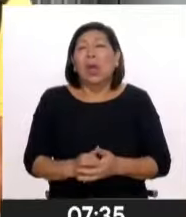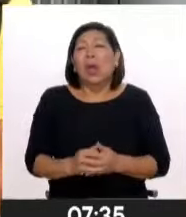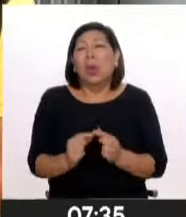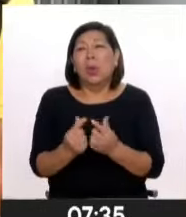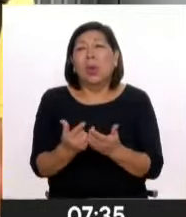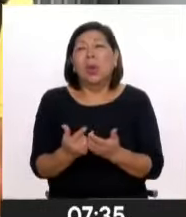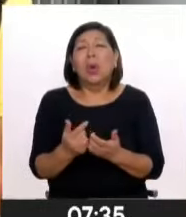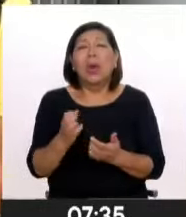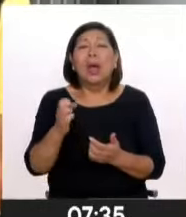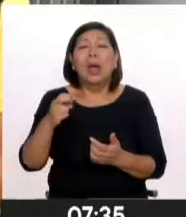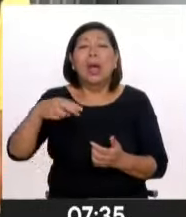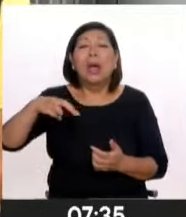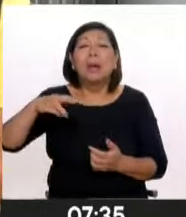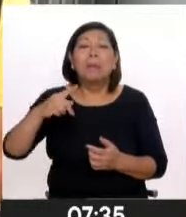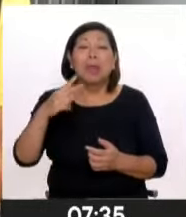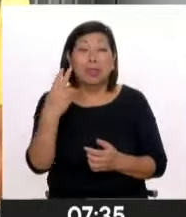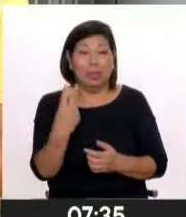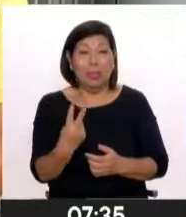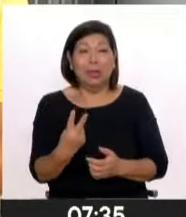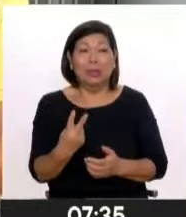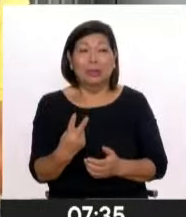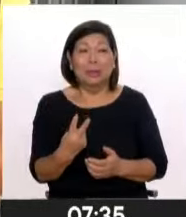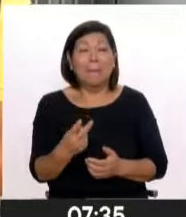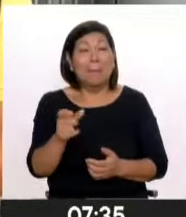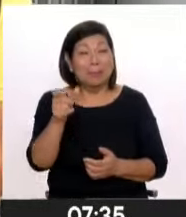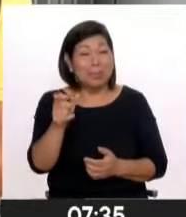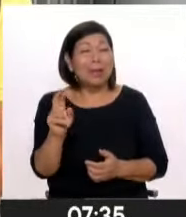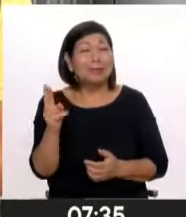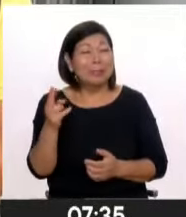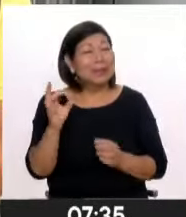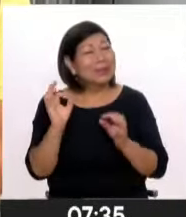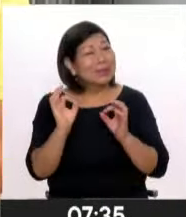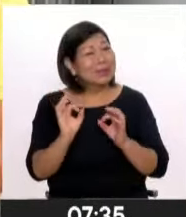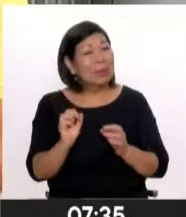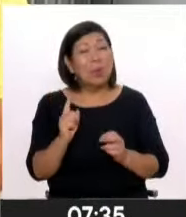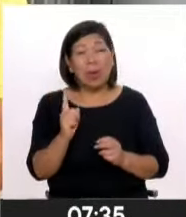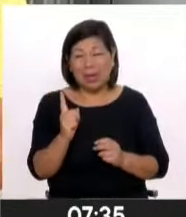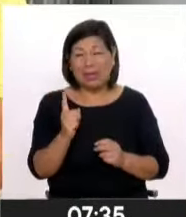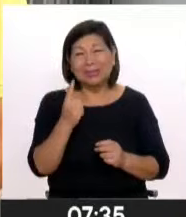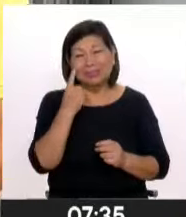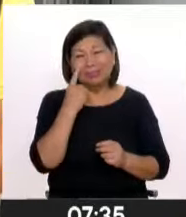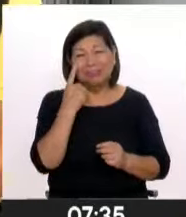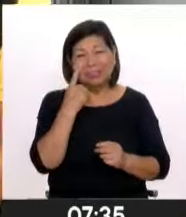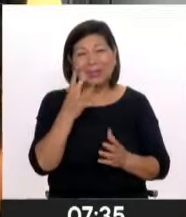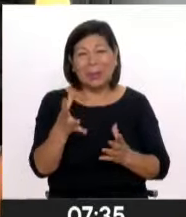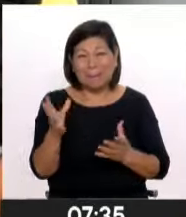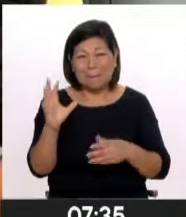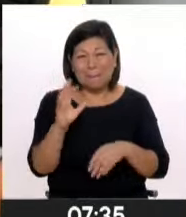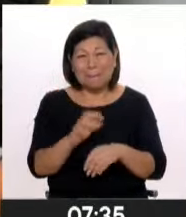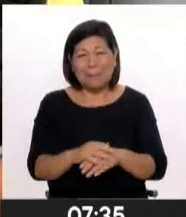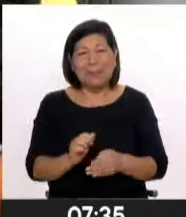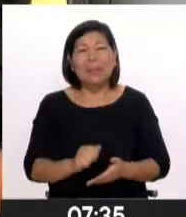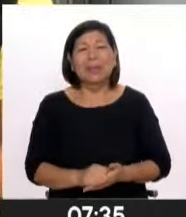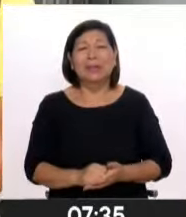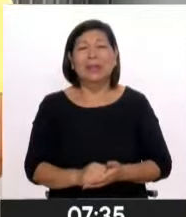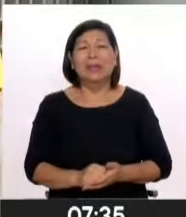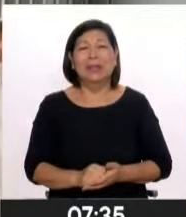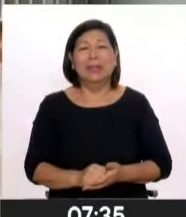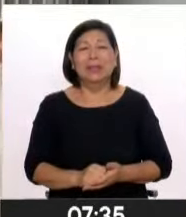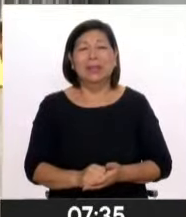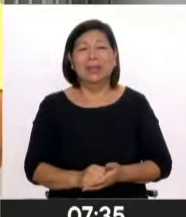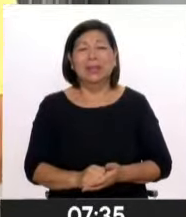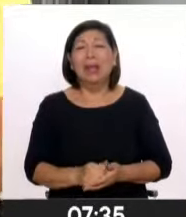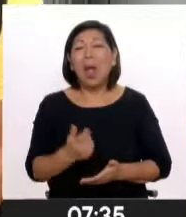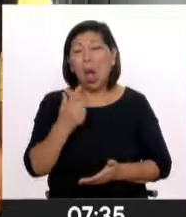del ermitaño. Son 2 presuntos delincuentes que a uno de ellos, al momento que se le ha retenido, se le ha encontrado